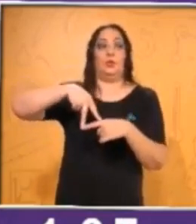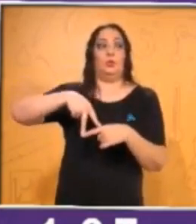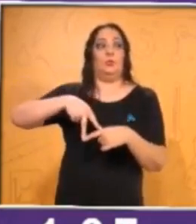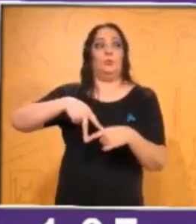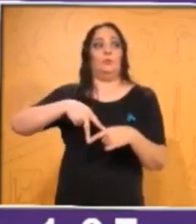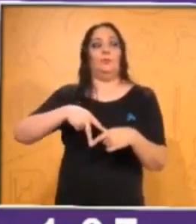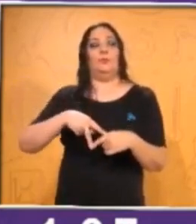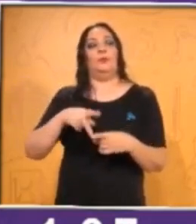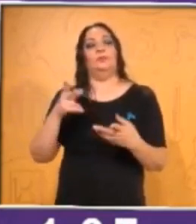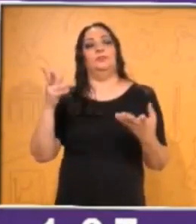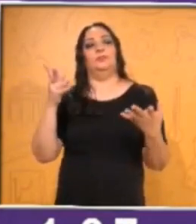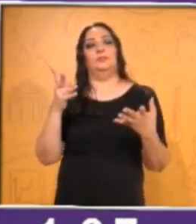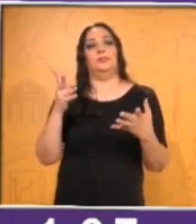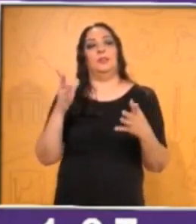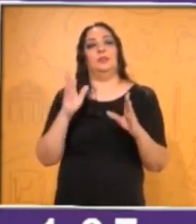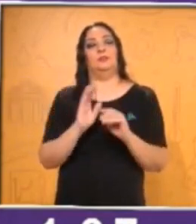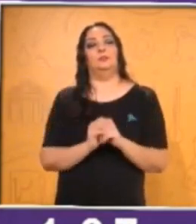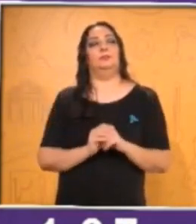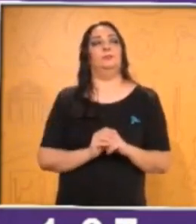De manera que te va a quedar